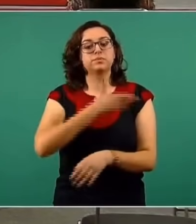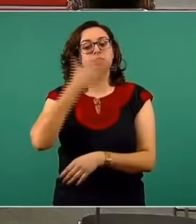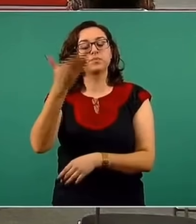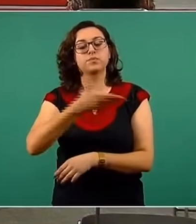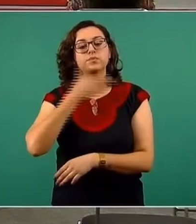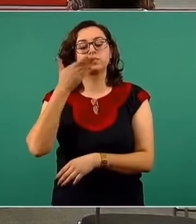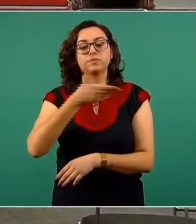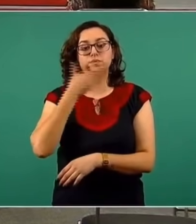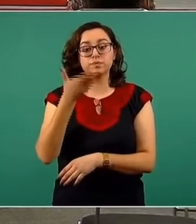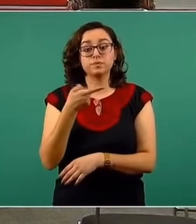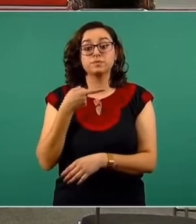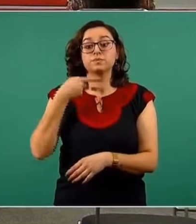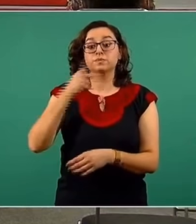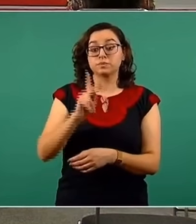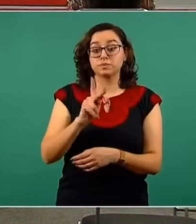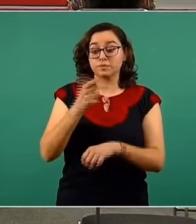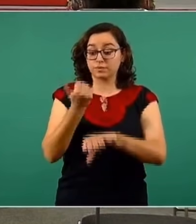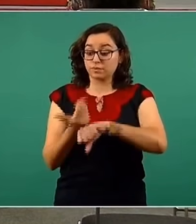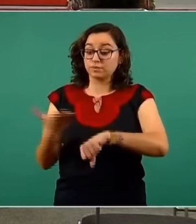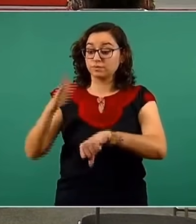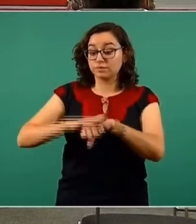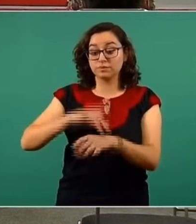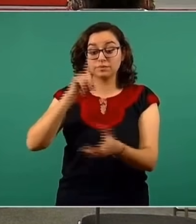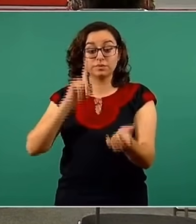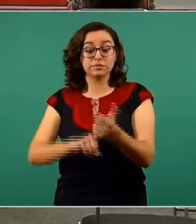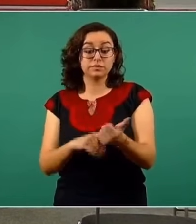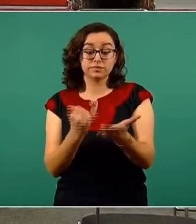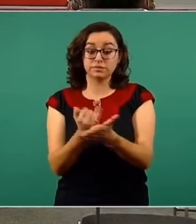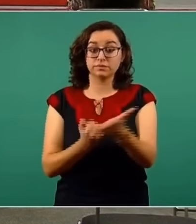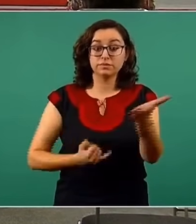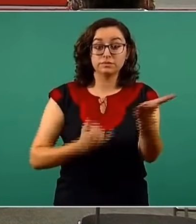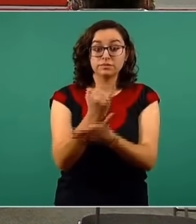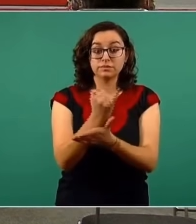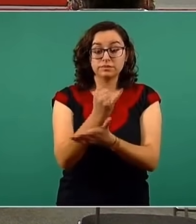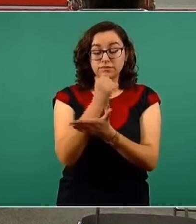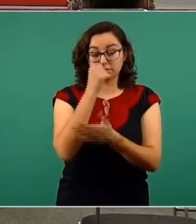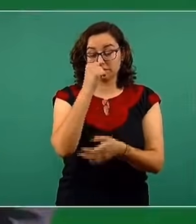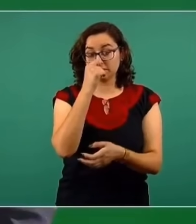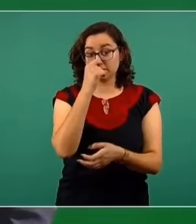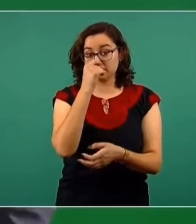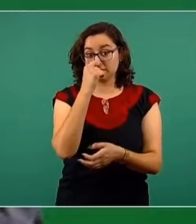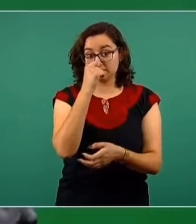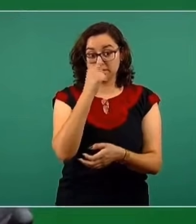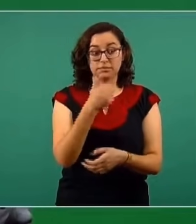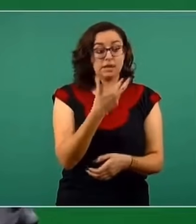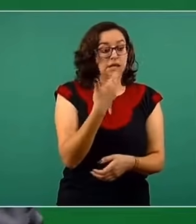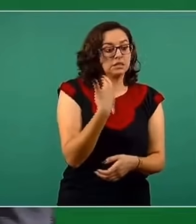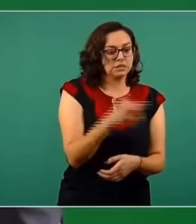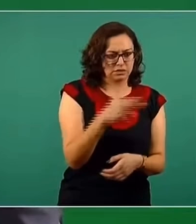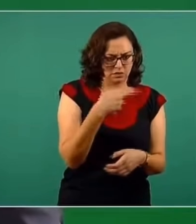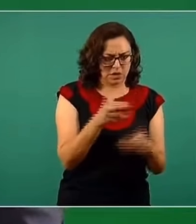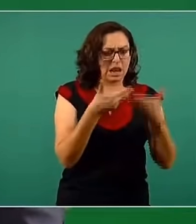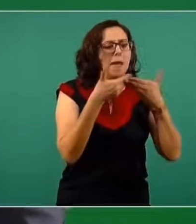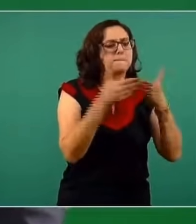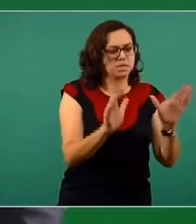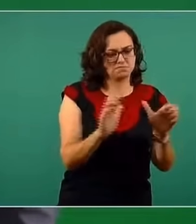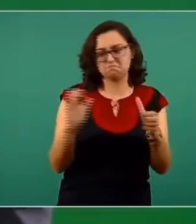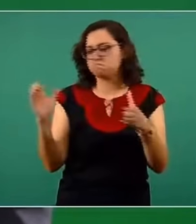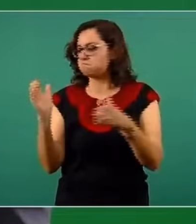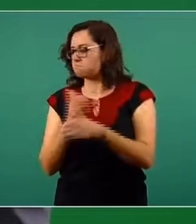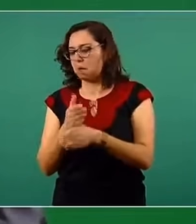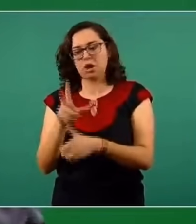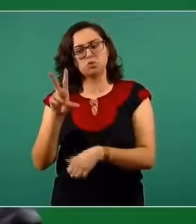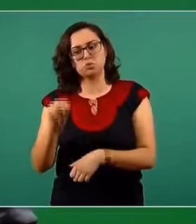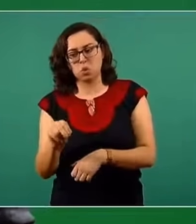Pero las decisiones administrativas específicas, si se abren los restaurantes, pero no los bares, si se abren los